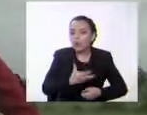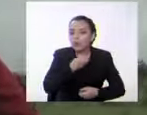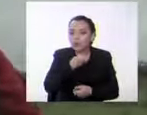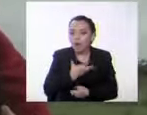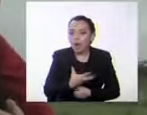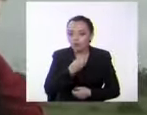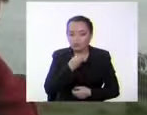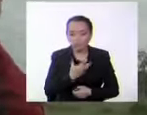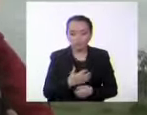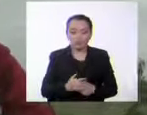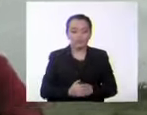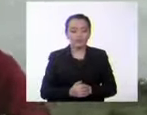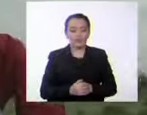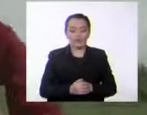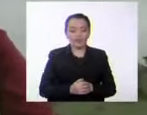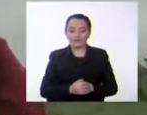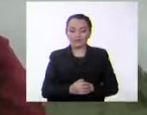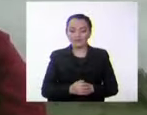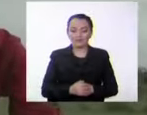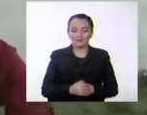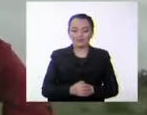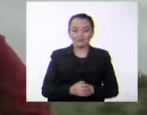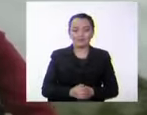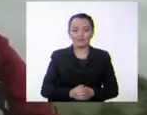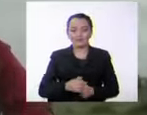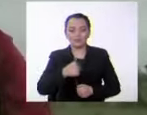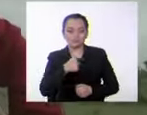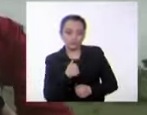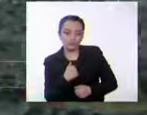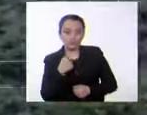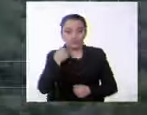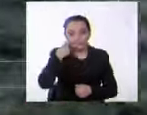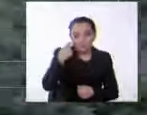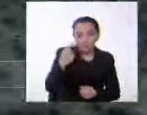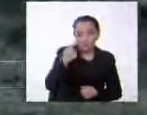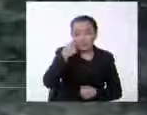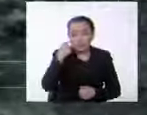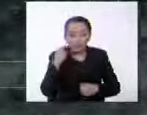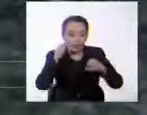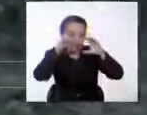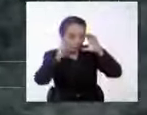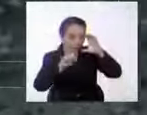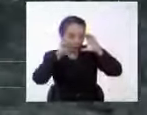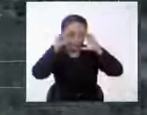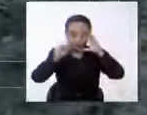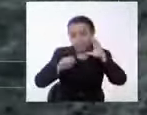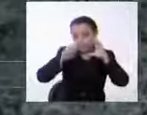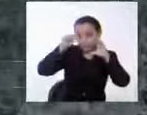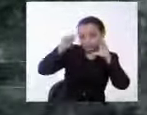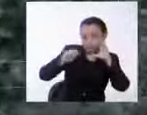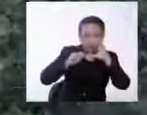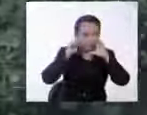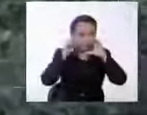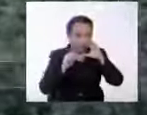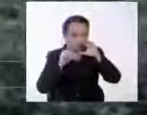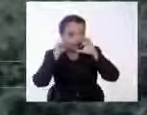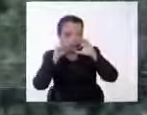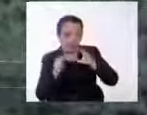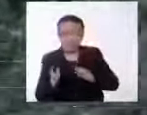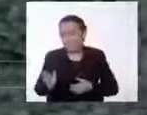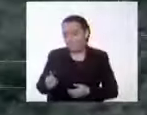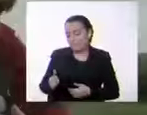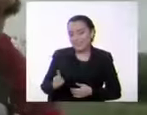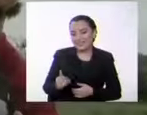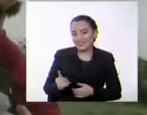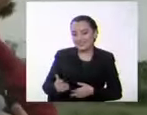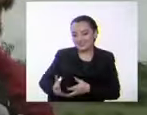fue así como nuestro intrépido explorador, su novata aprendiz, Memo y sus amigos conquistaron la pampa en busca